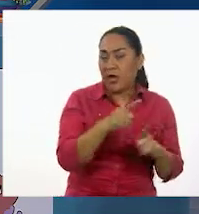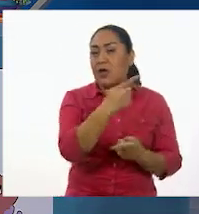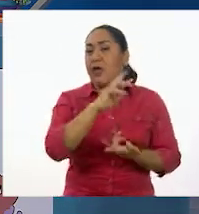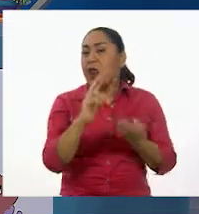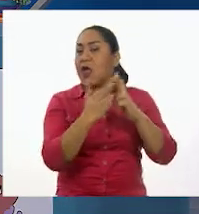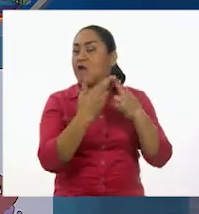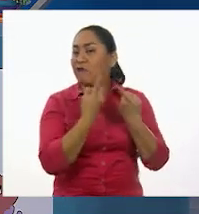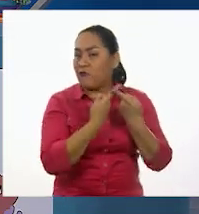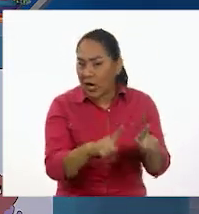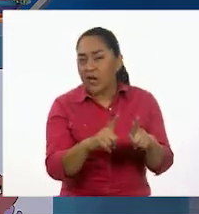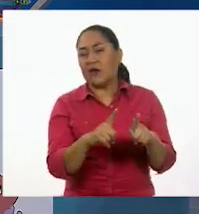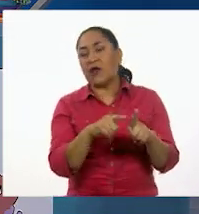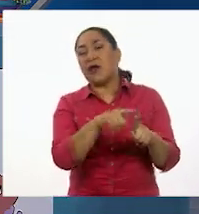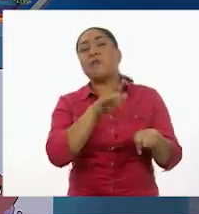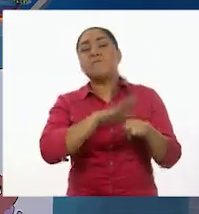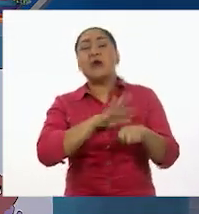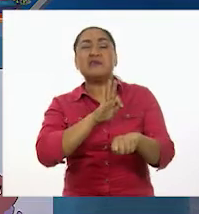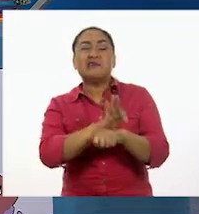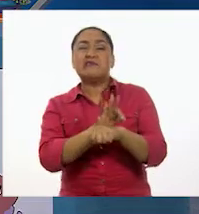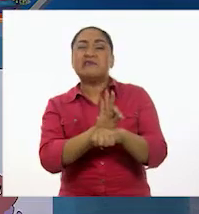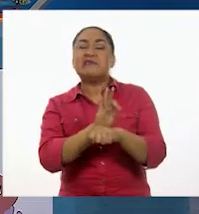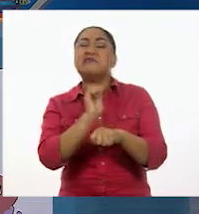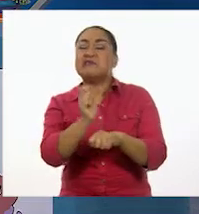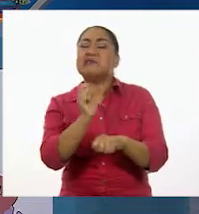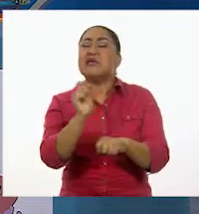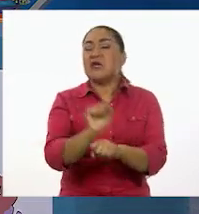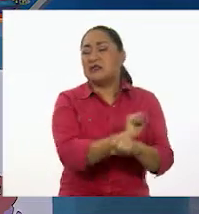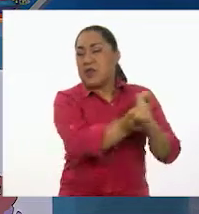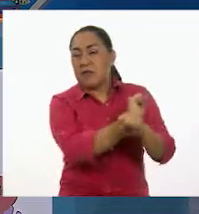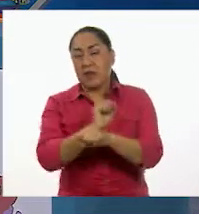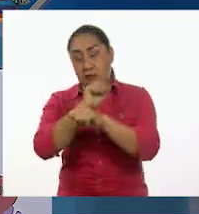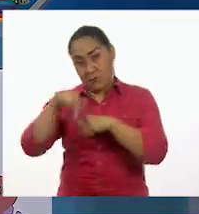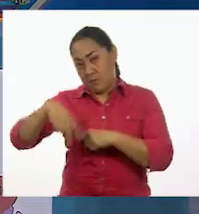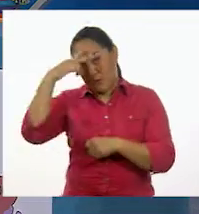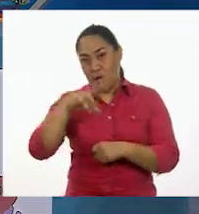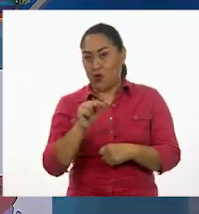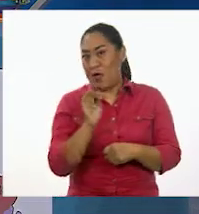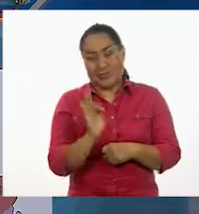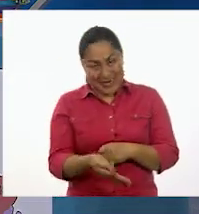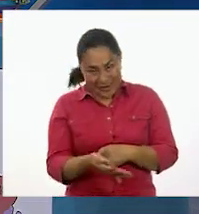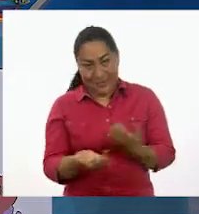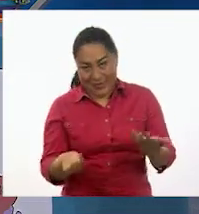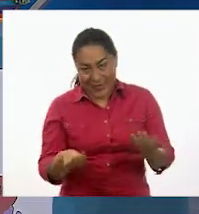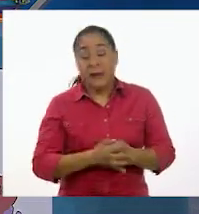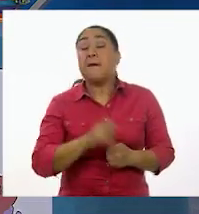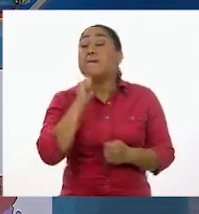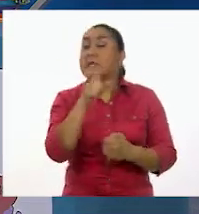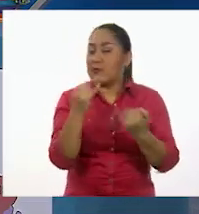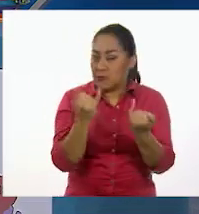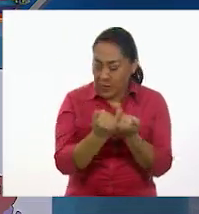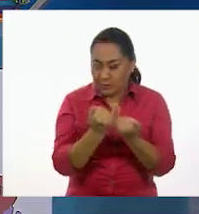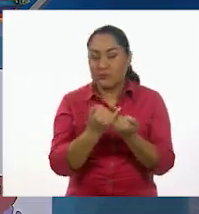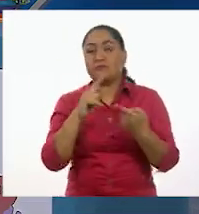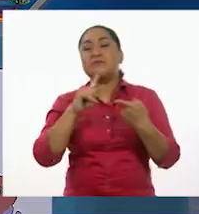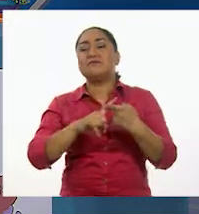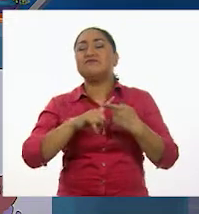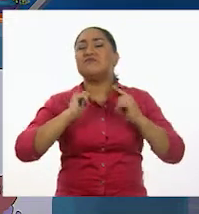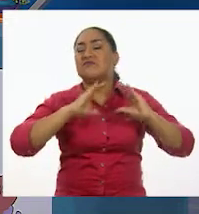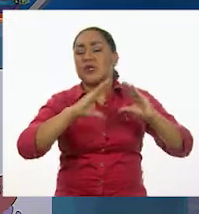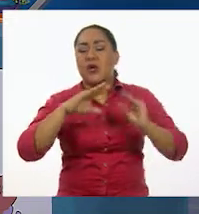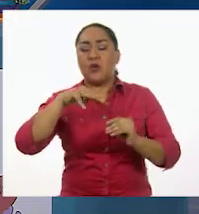religión distinta y estaban a favor de la esclavitud, lo cual en México estaba prohibido. También hubo mucho más, como la doctrina